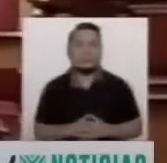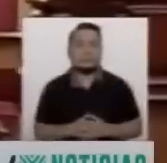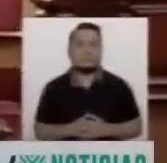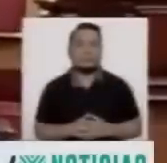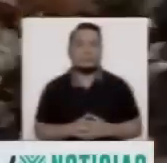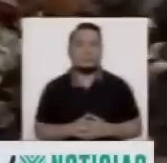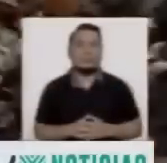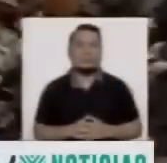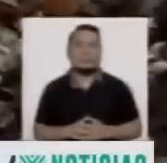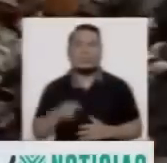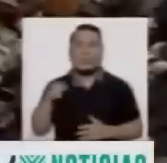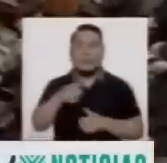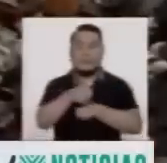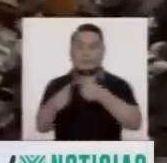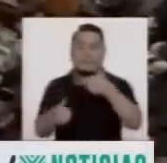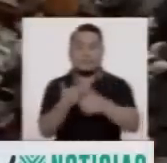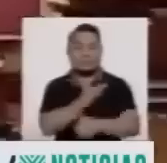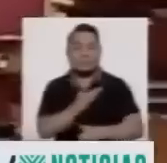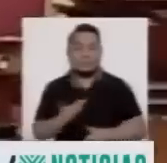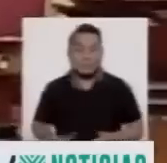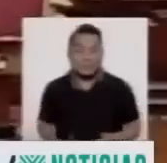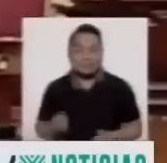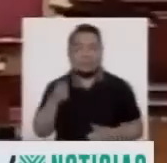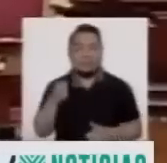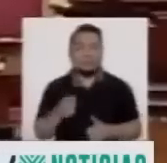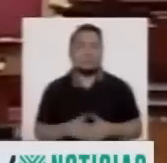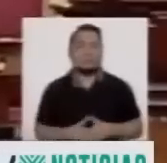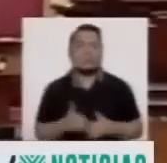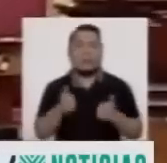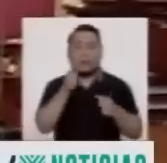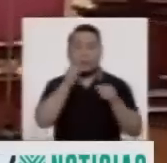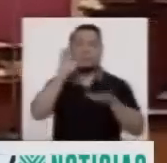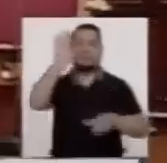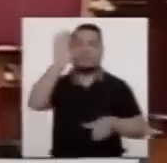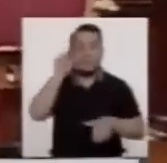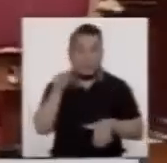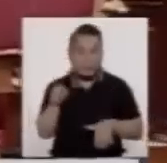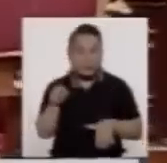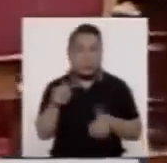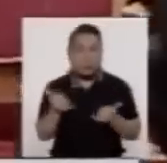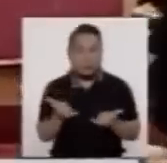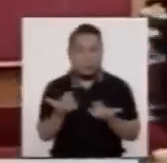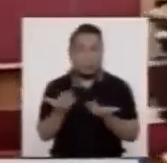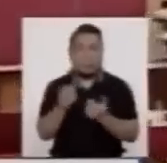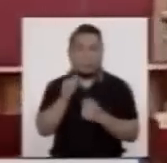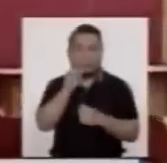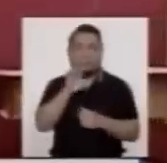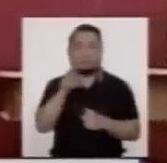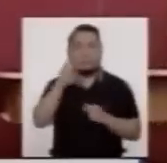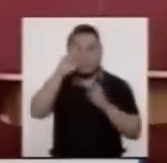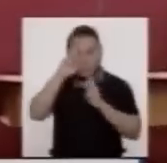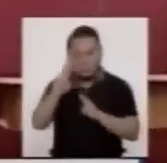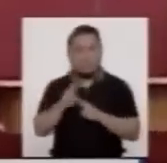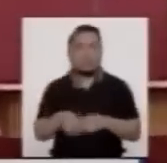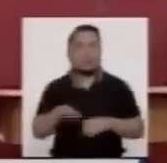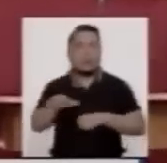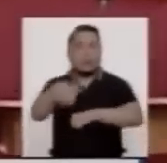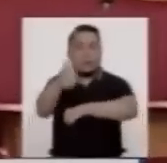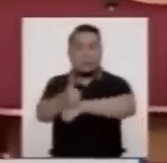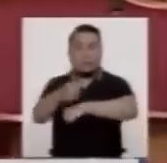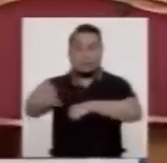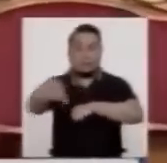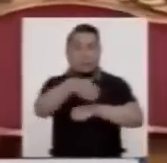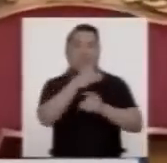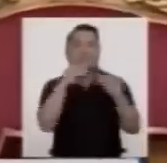utilizando el dinero que no se tiene para comprar más bombas lacrimógenas armamento antidisturbio